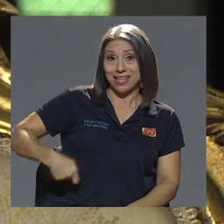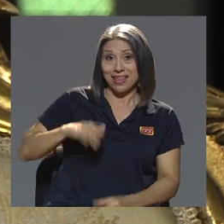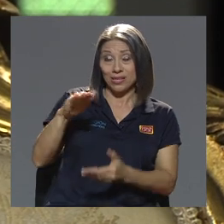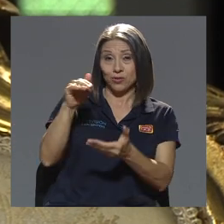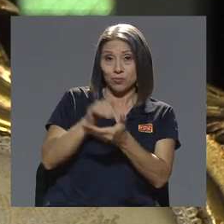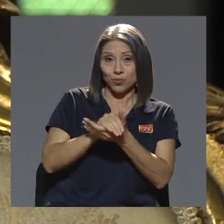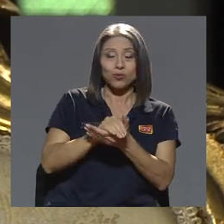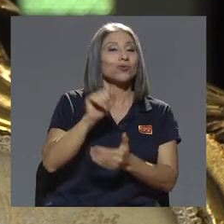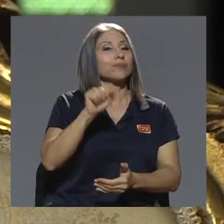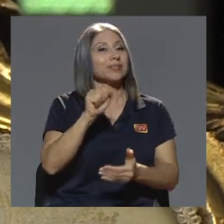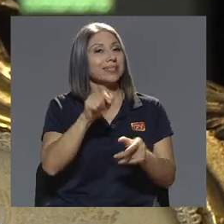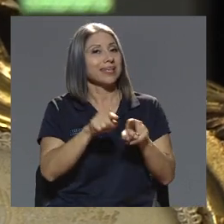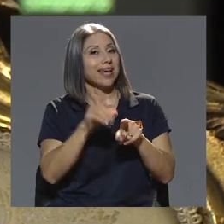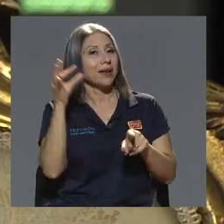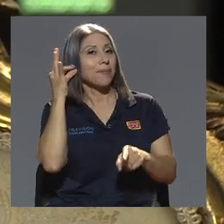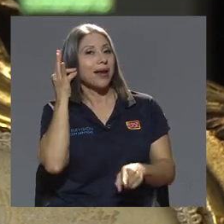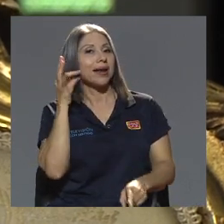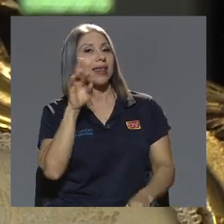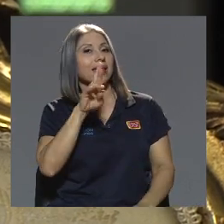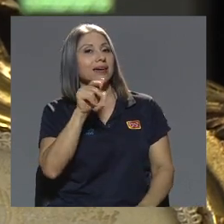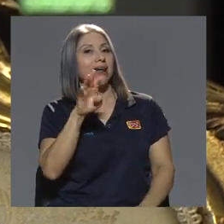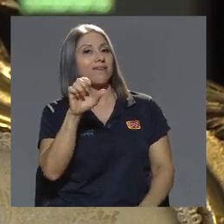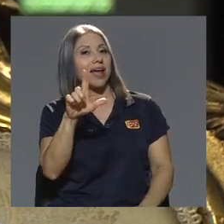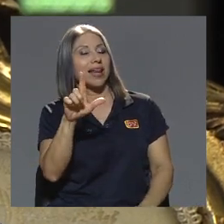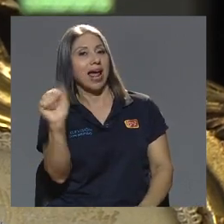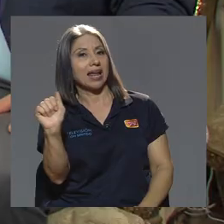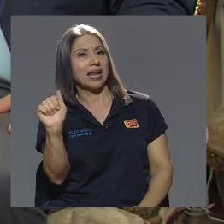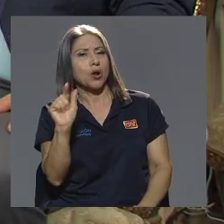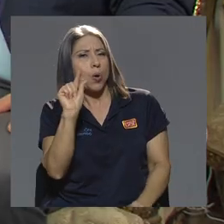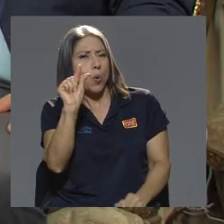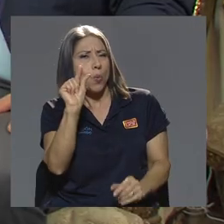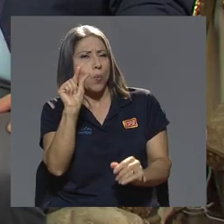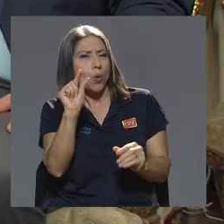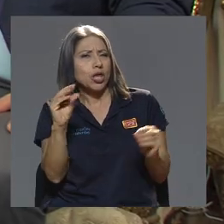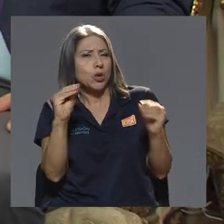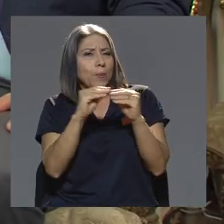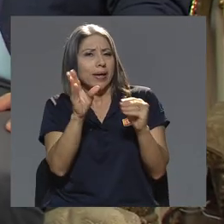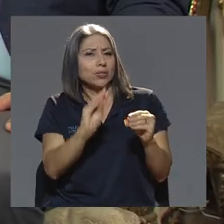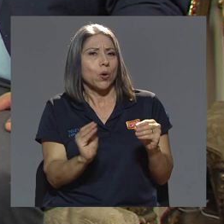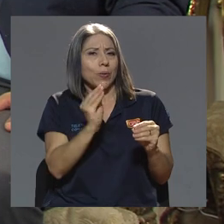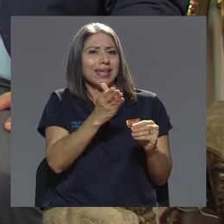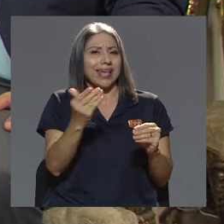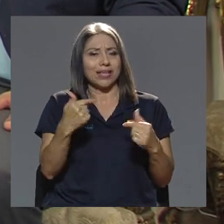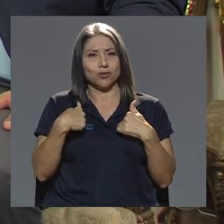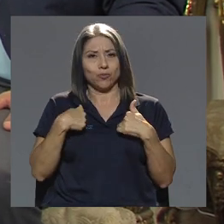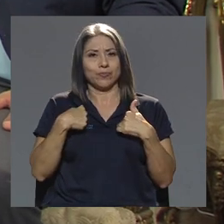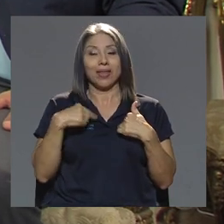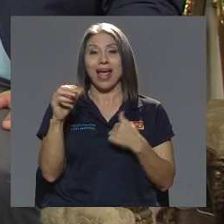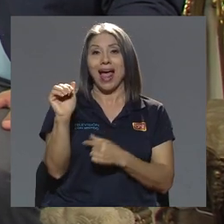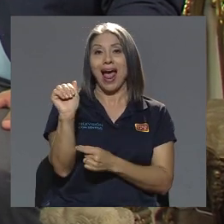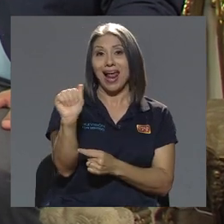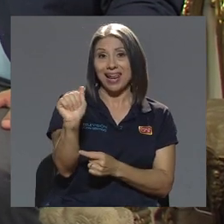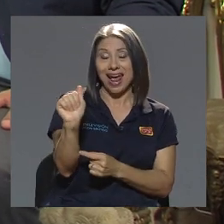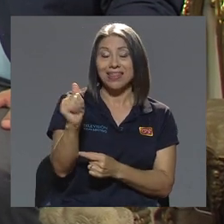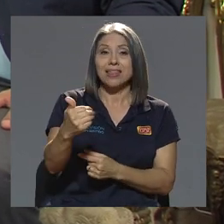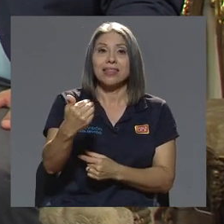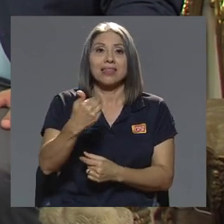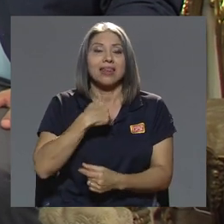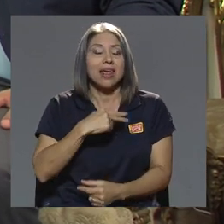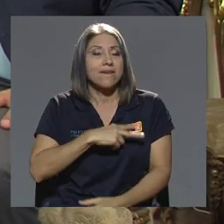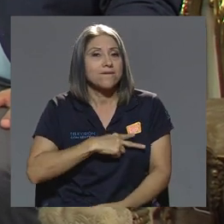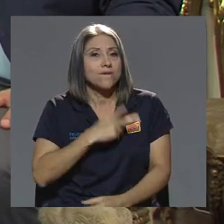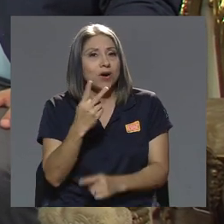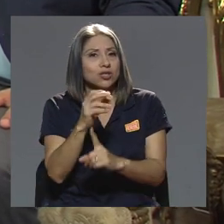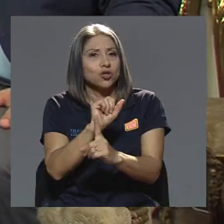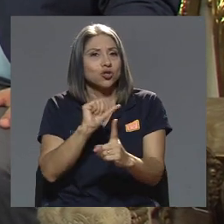Hermana de Rafael Ángel, era un poquito menor que yo. Lo que Alejandra tenía era una vocación social extraordinaria.